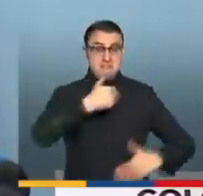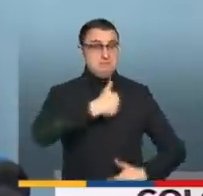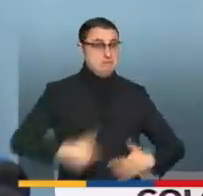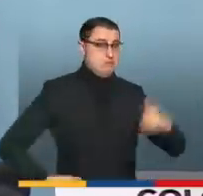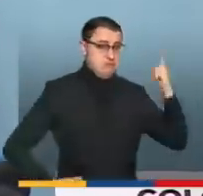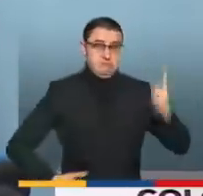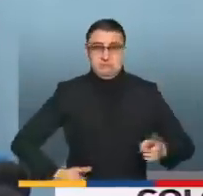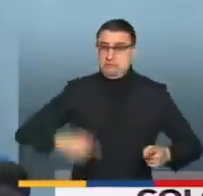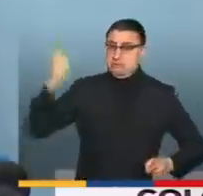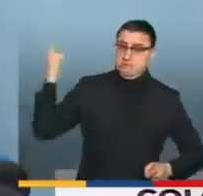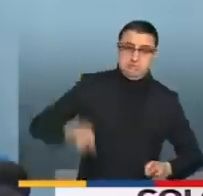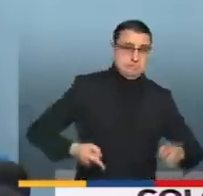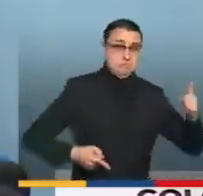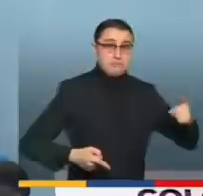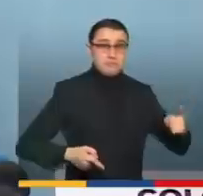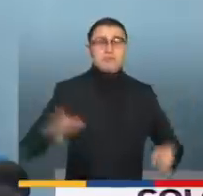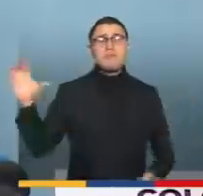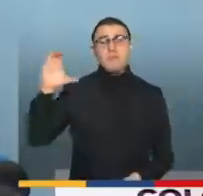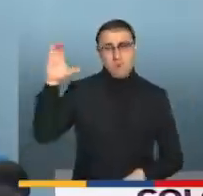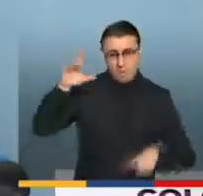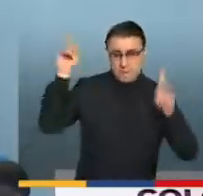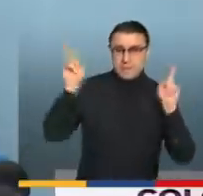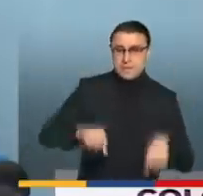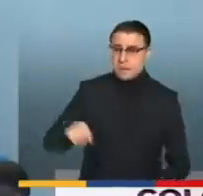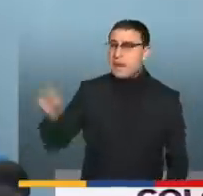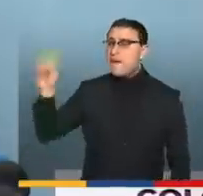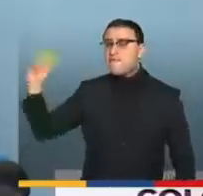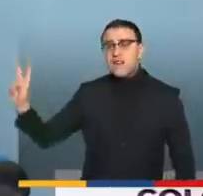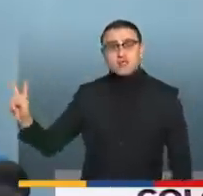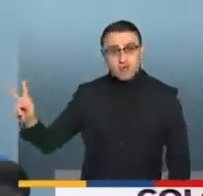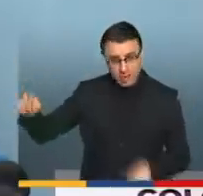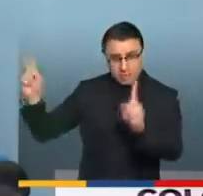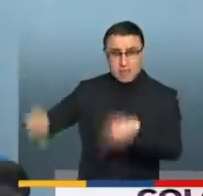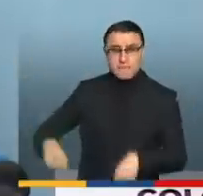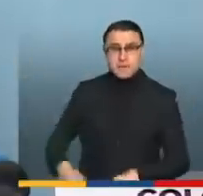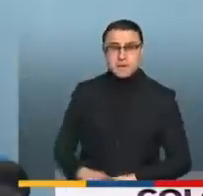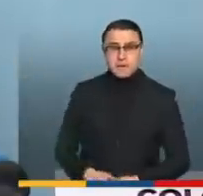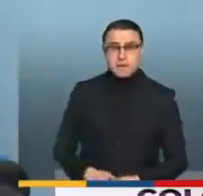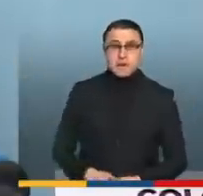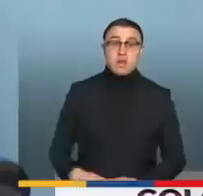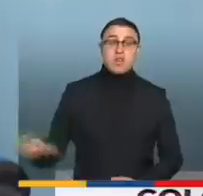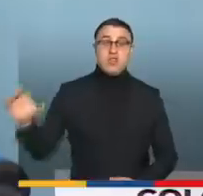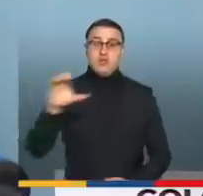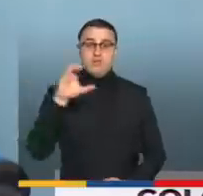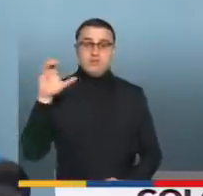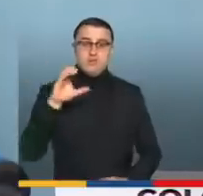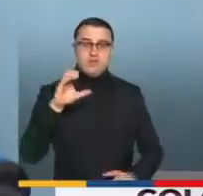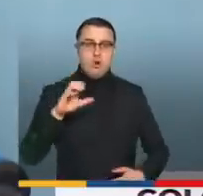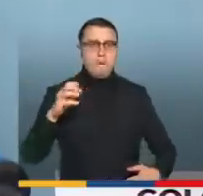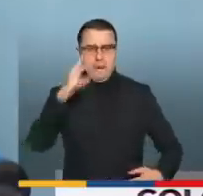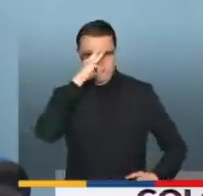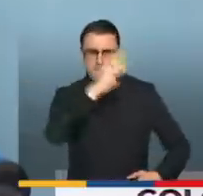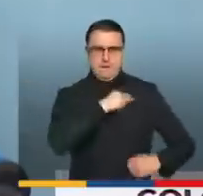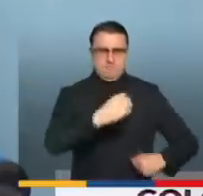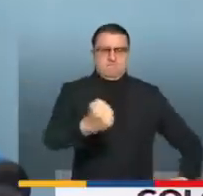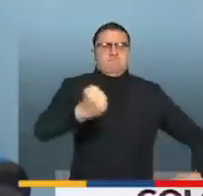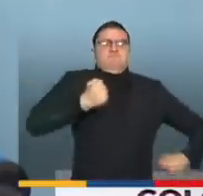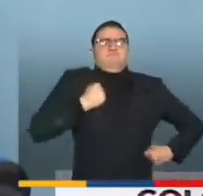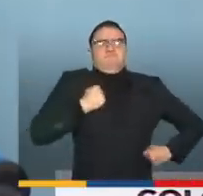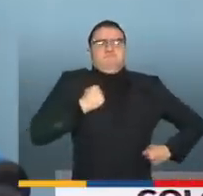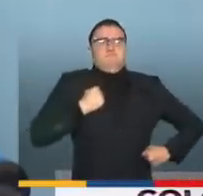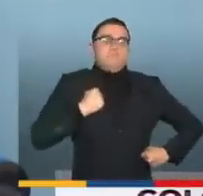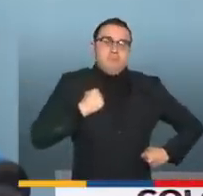Colombia también, Venezuela también. Colombia no hubo uniformados en la presidencia, pero las